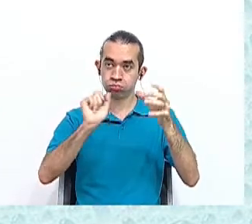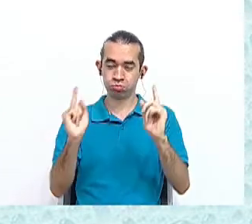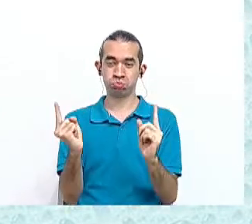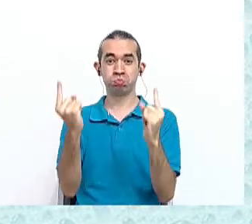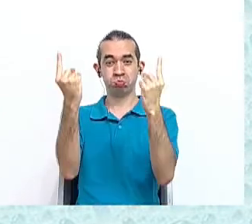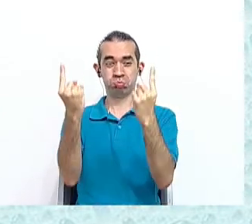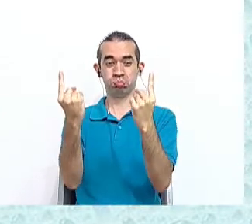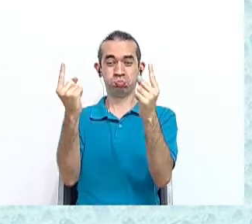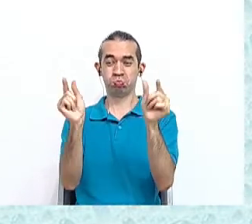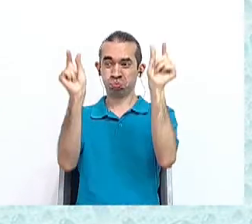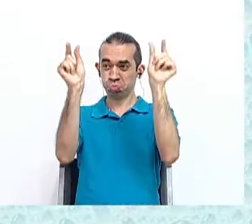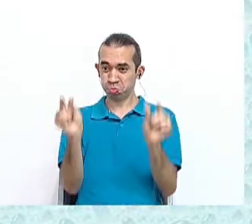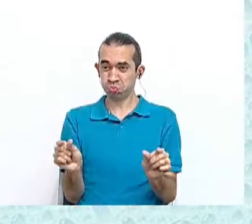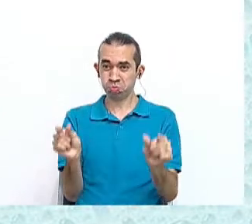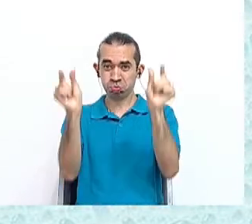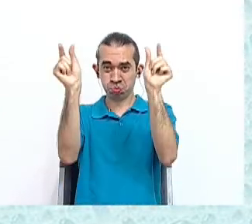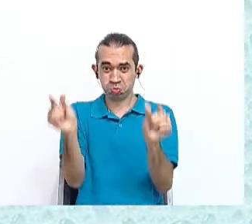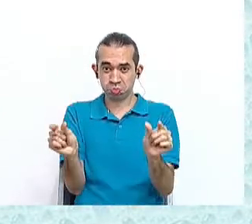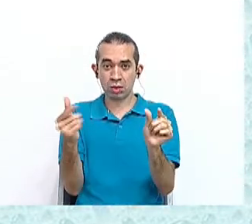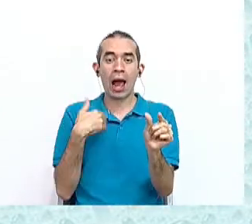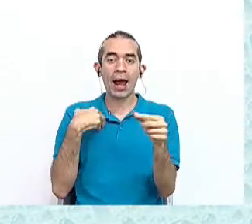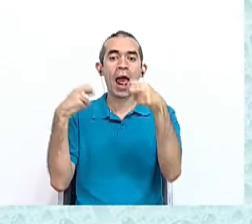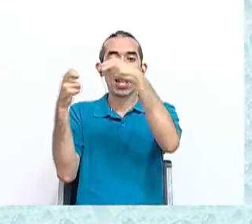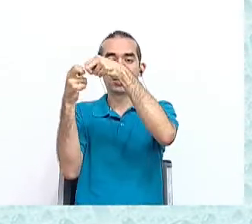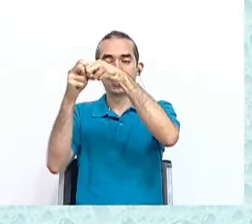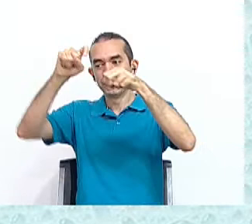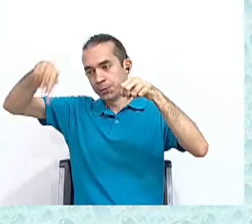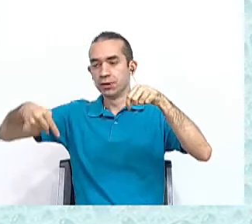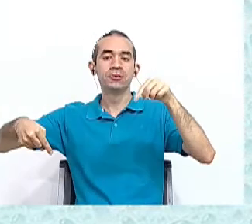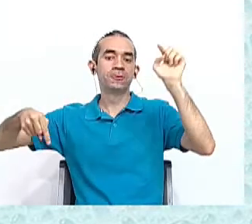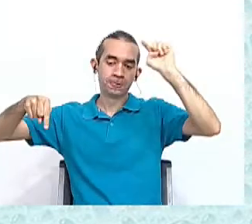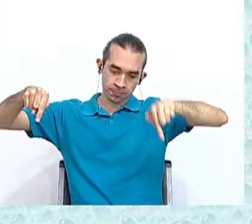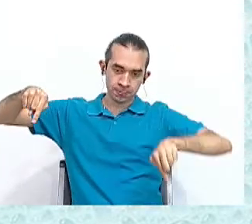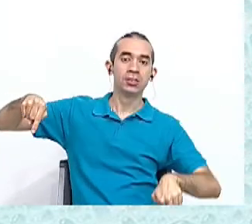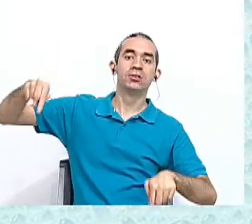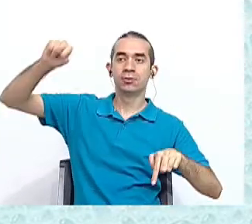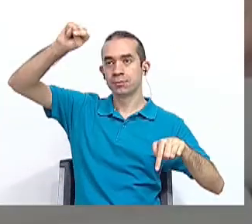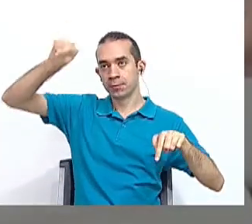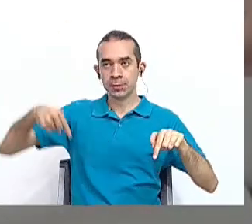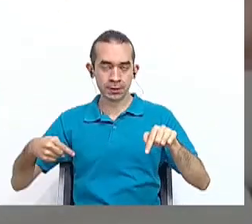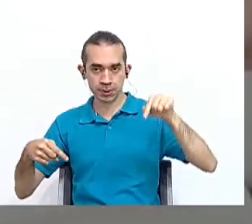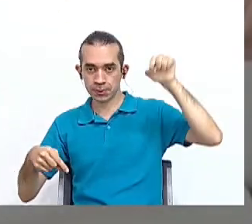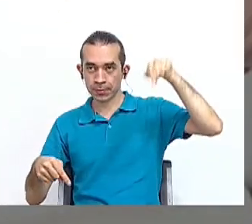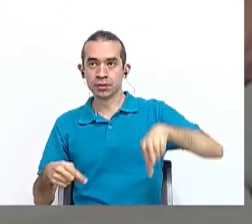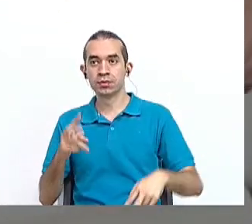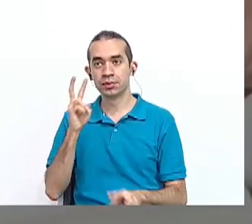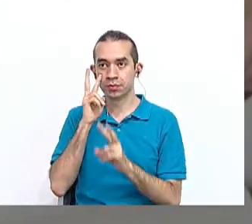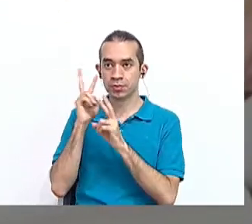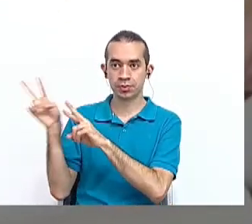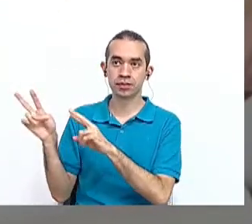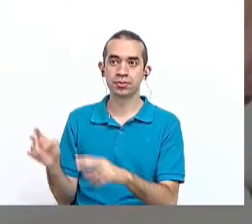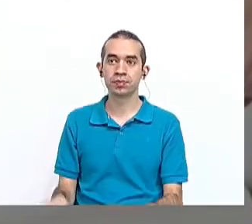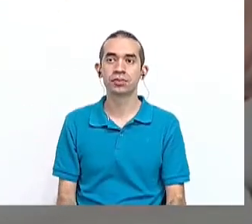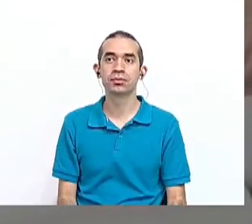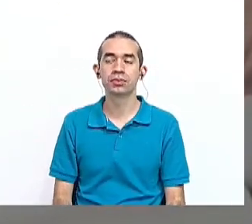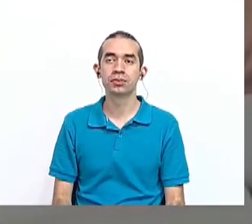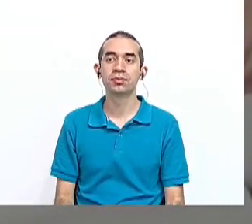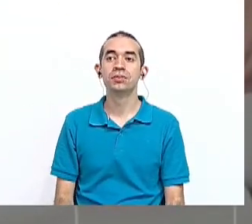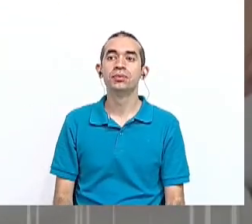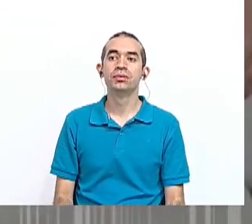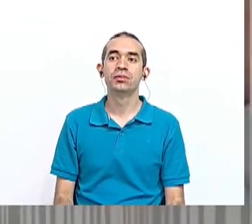bastoncitos que van a ser los que van a llevar la electricidad hasta el agua. Y aquí en